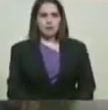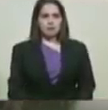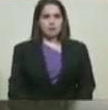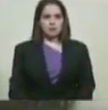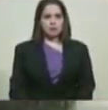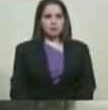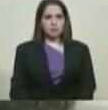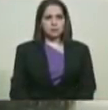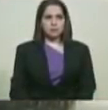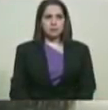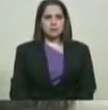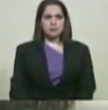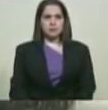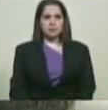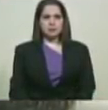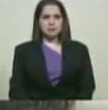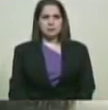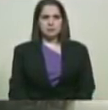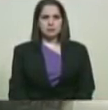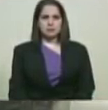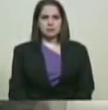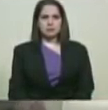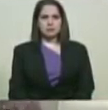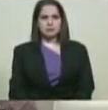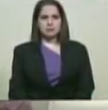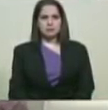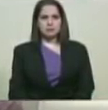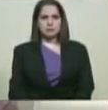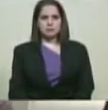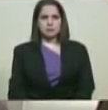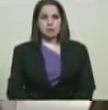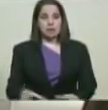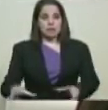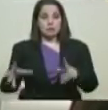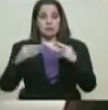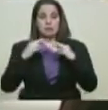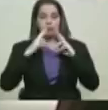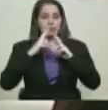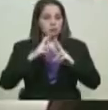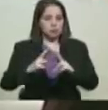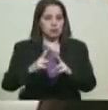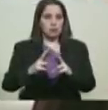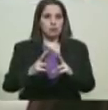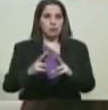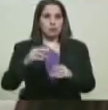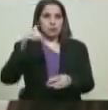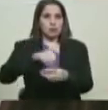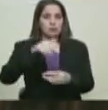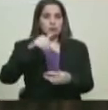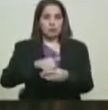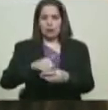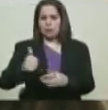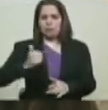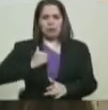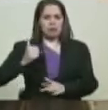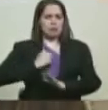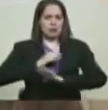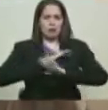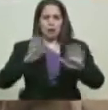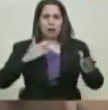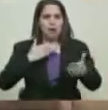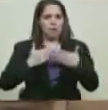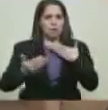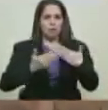le doy la garantía a mi país que aceptaré los resultados electorales, sean los que sean, de